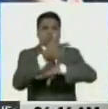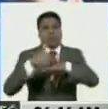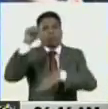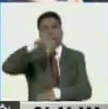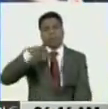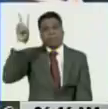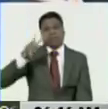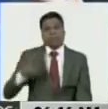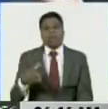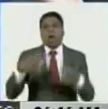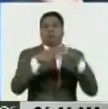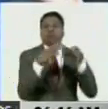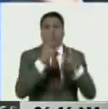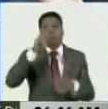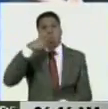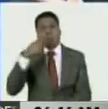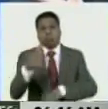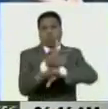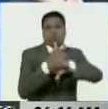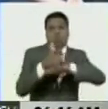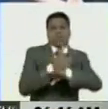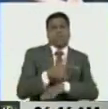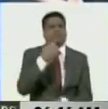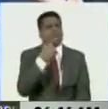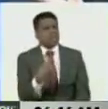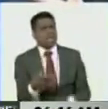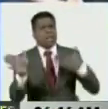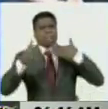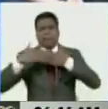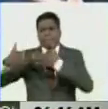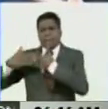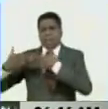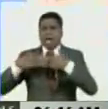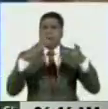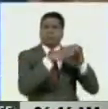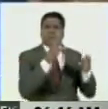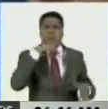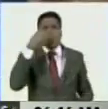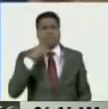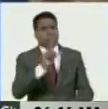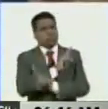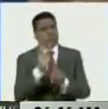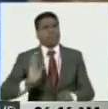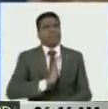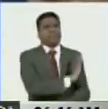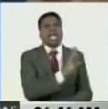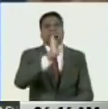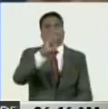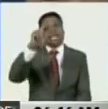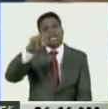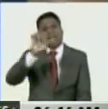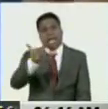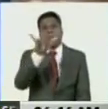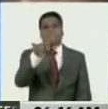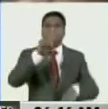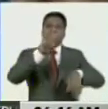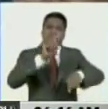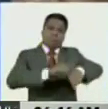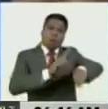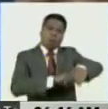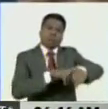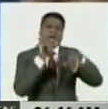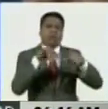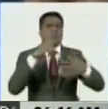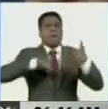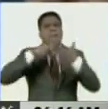nacional o del partido de gobierno quien venga entonces a cerrarle las puertas a los partidos políticos. El CNE está incumpliendo con su mismo horario, con el mismo plan